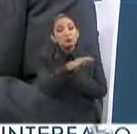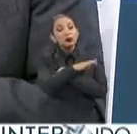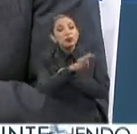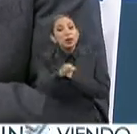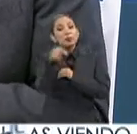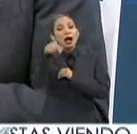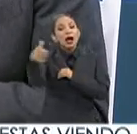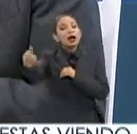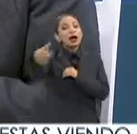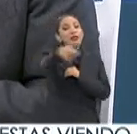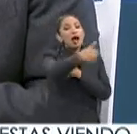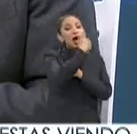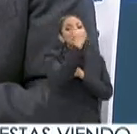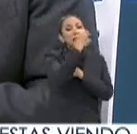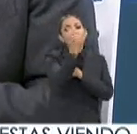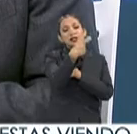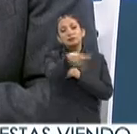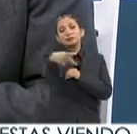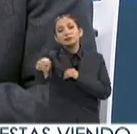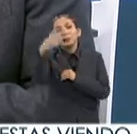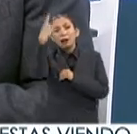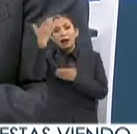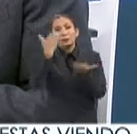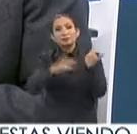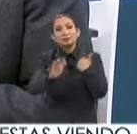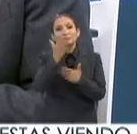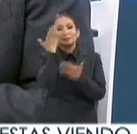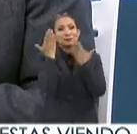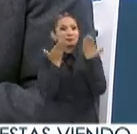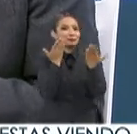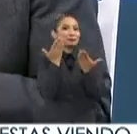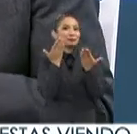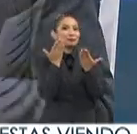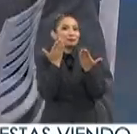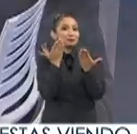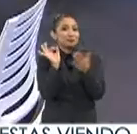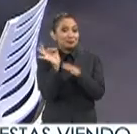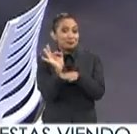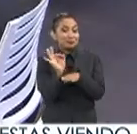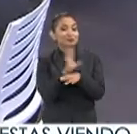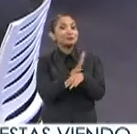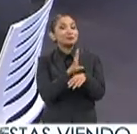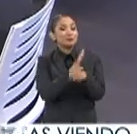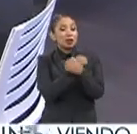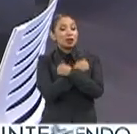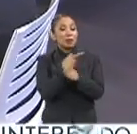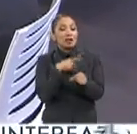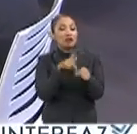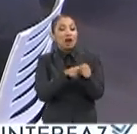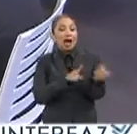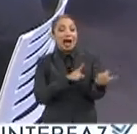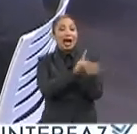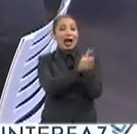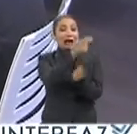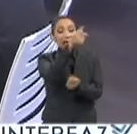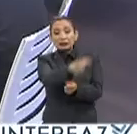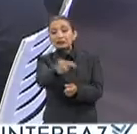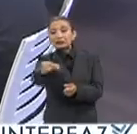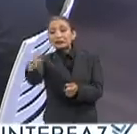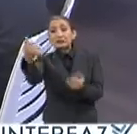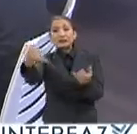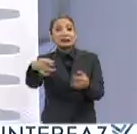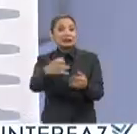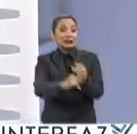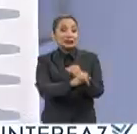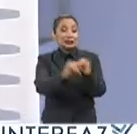darle a cada estudiante lo que necesita para ser exitoso al estudiar. O sea, la posibilidad de hacer educación personalizada está cada vez más